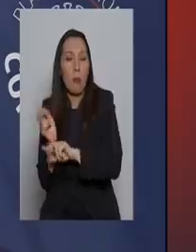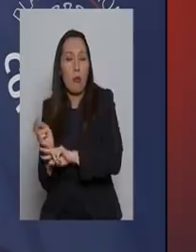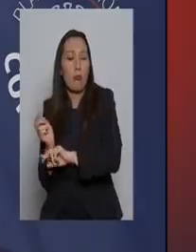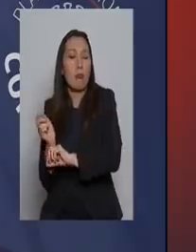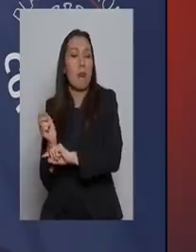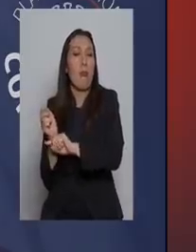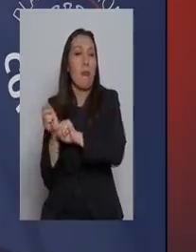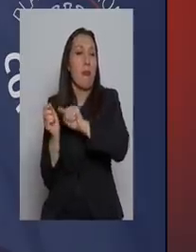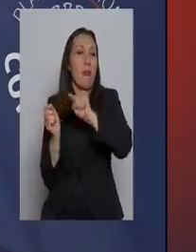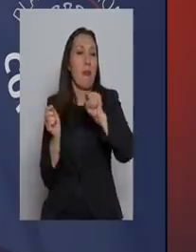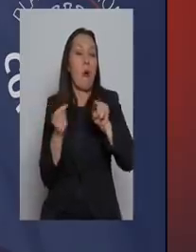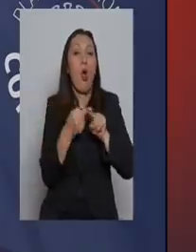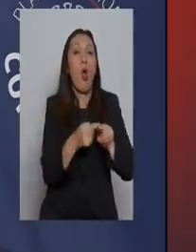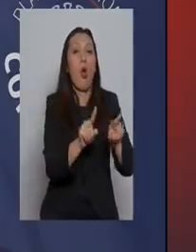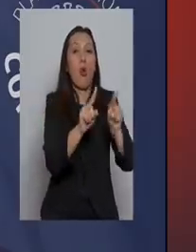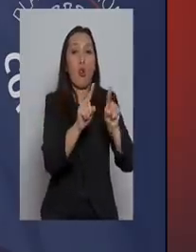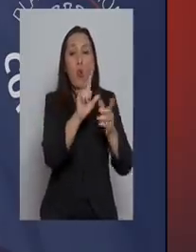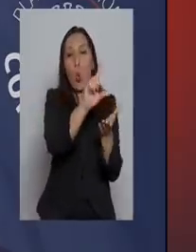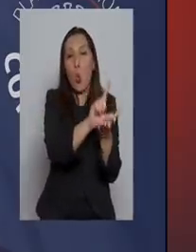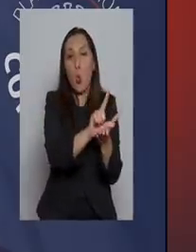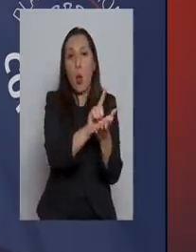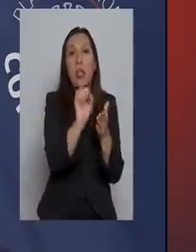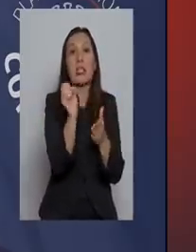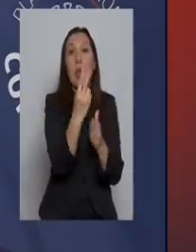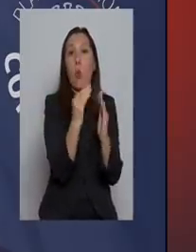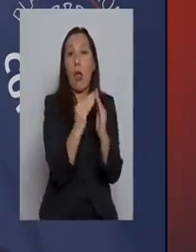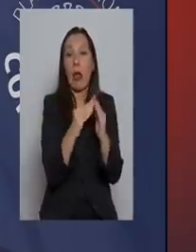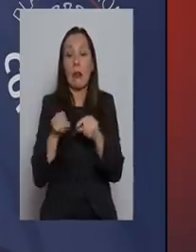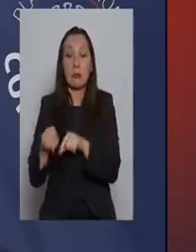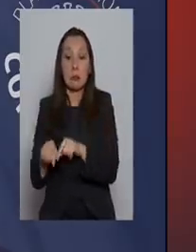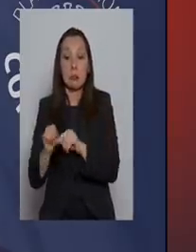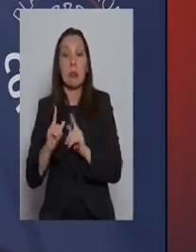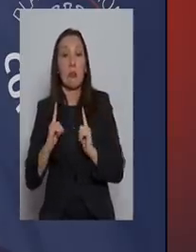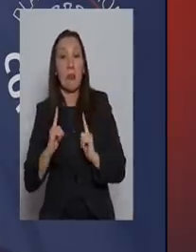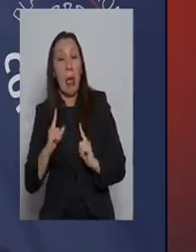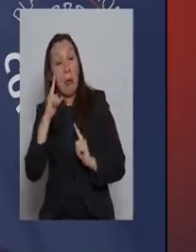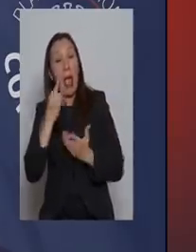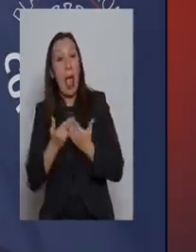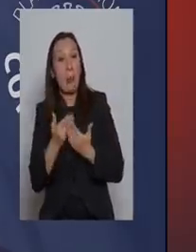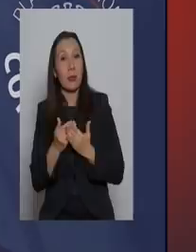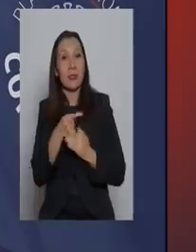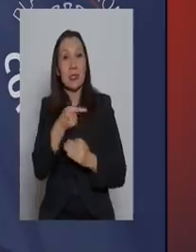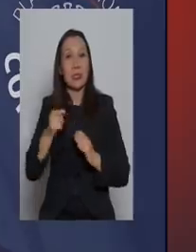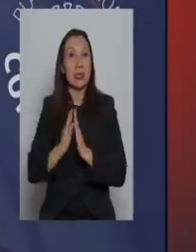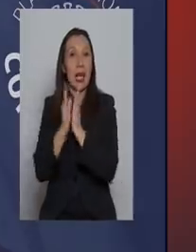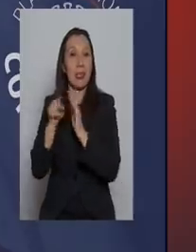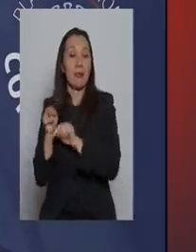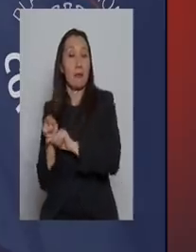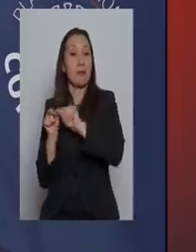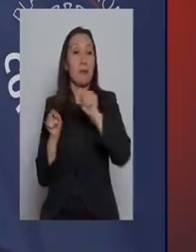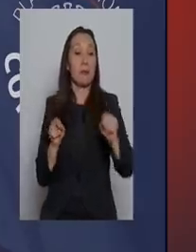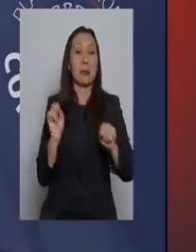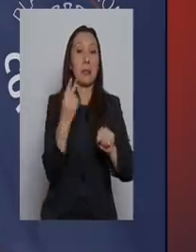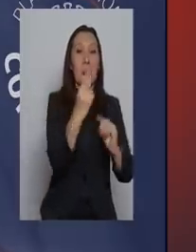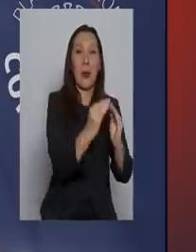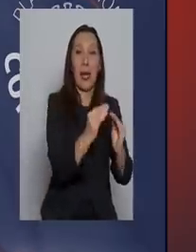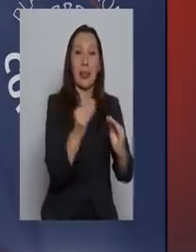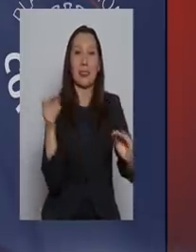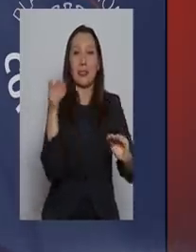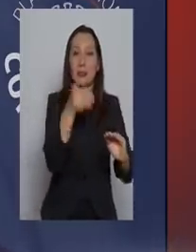a otros segundas viviendas o lugares vacacionales. Y en ese